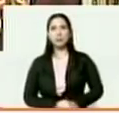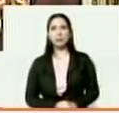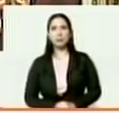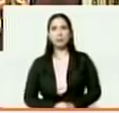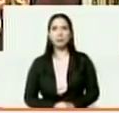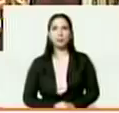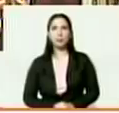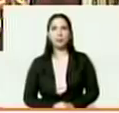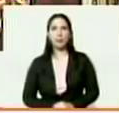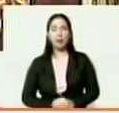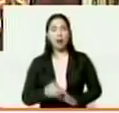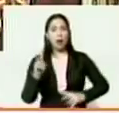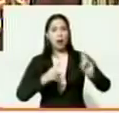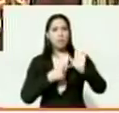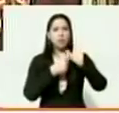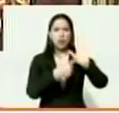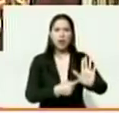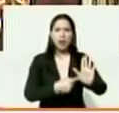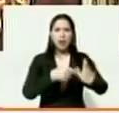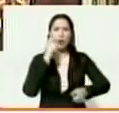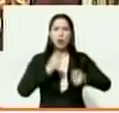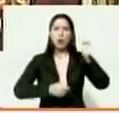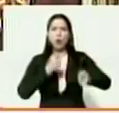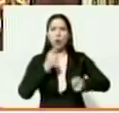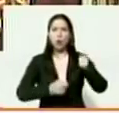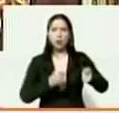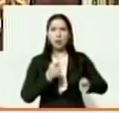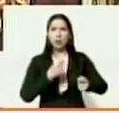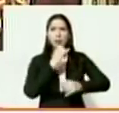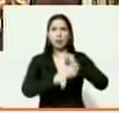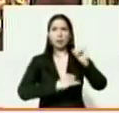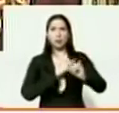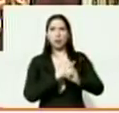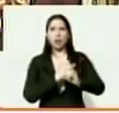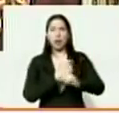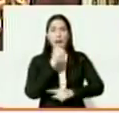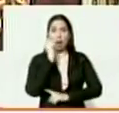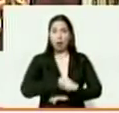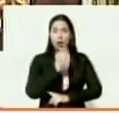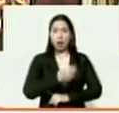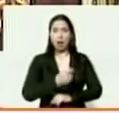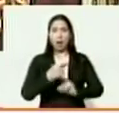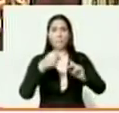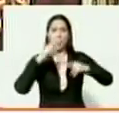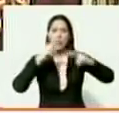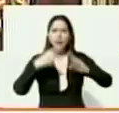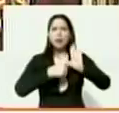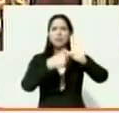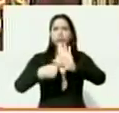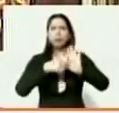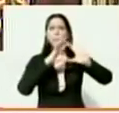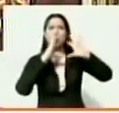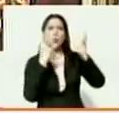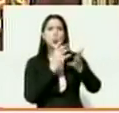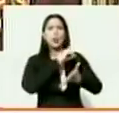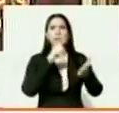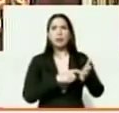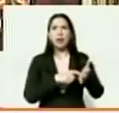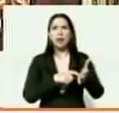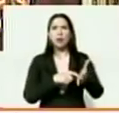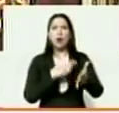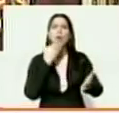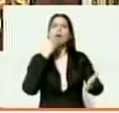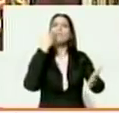la corte y en la corte internacional, exponerle al mundo entero el